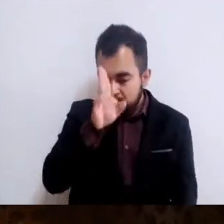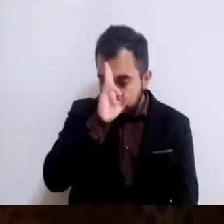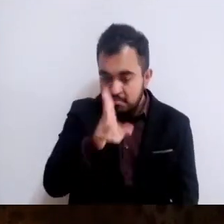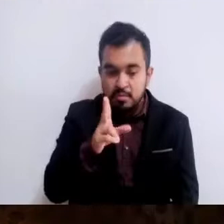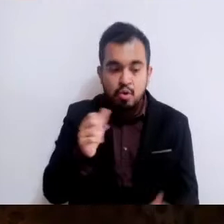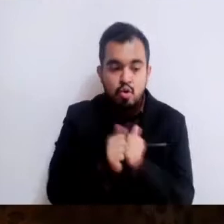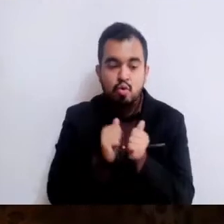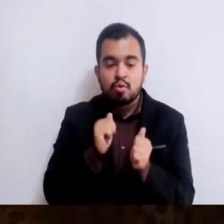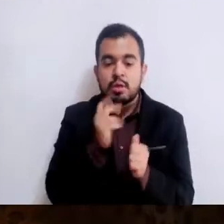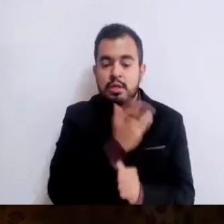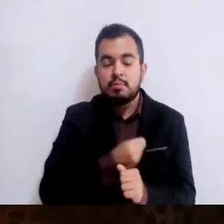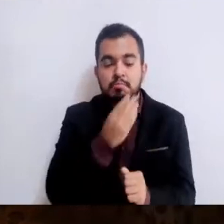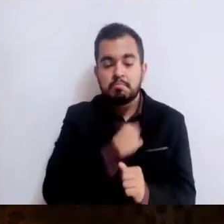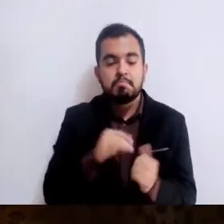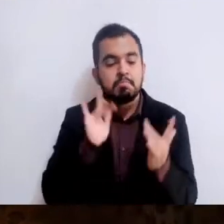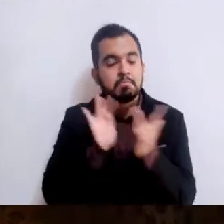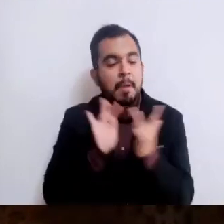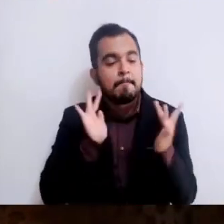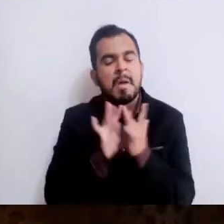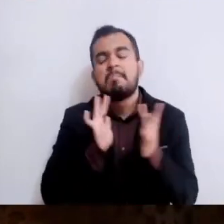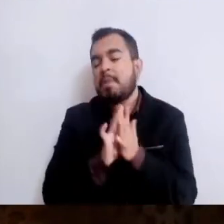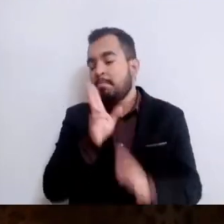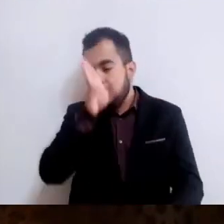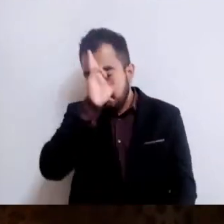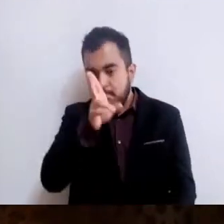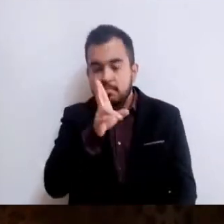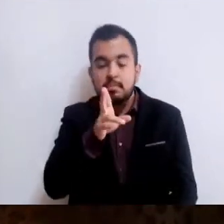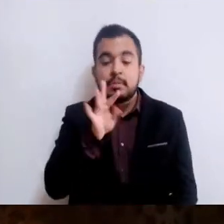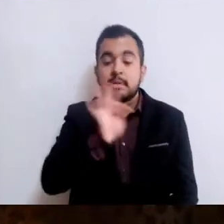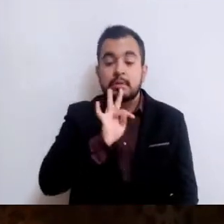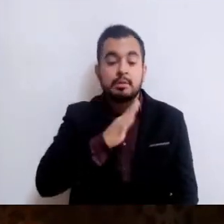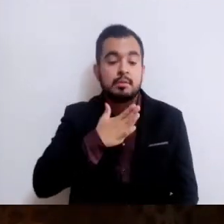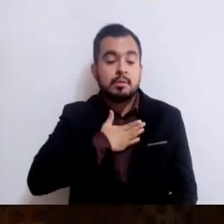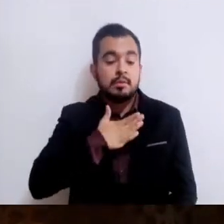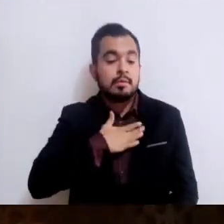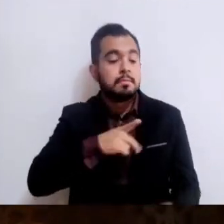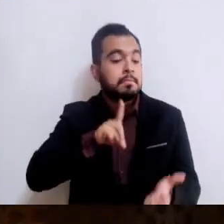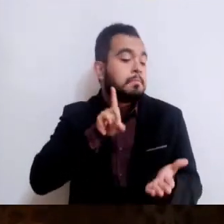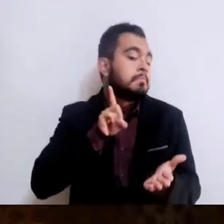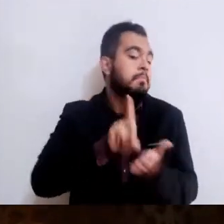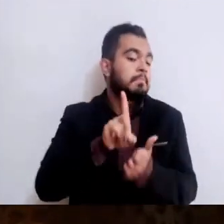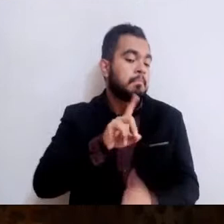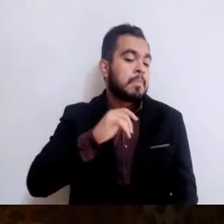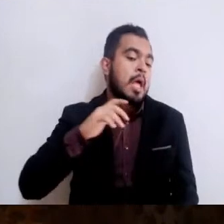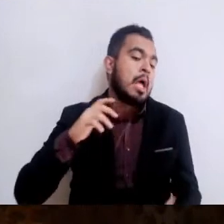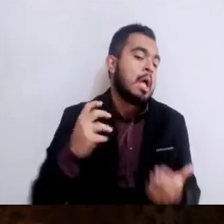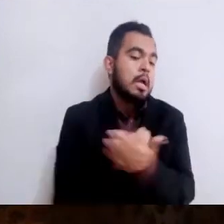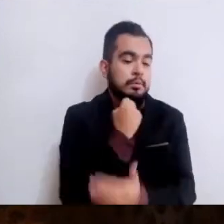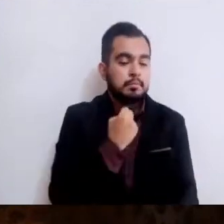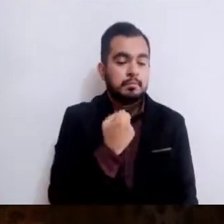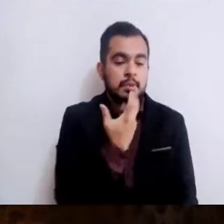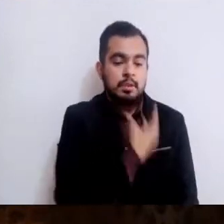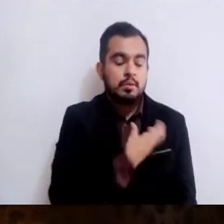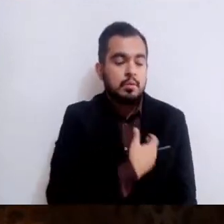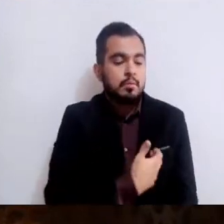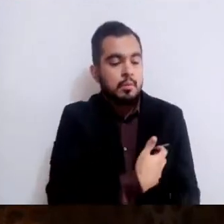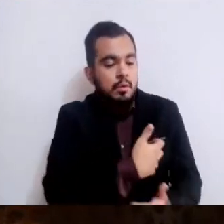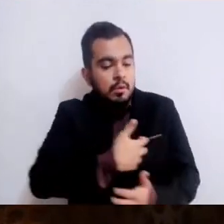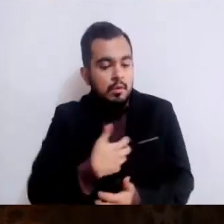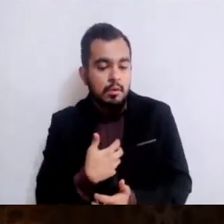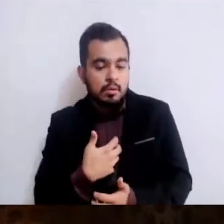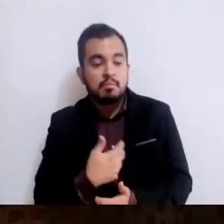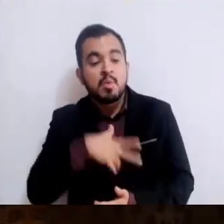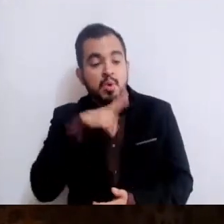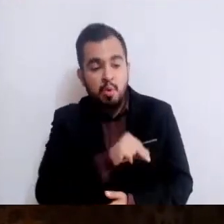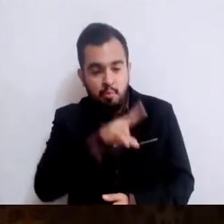del o de la progenitora que tienen asignada la guardia y custodia, lo que marca